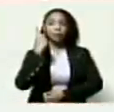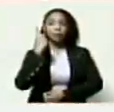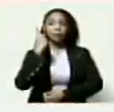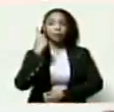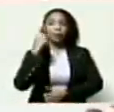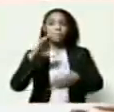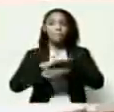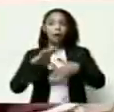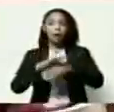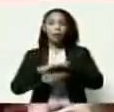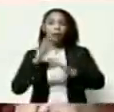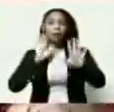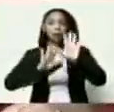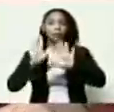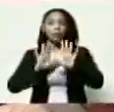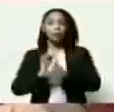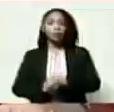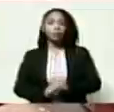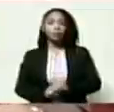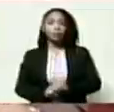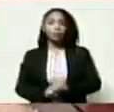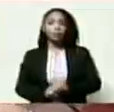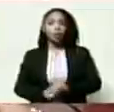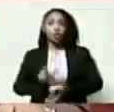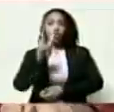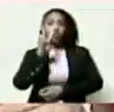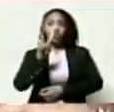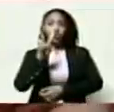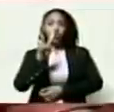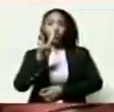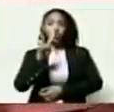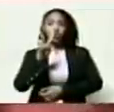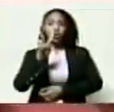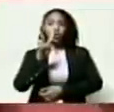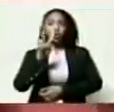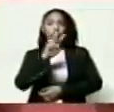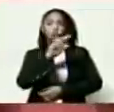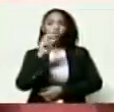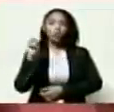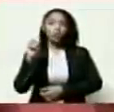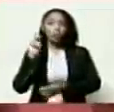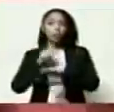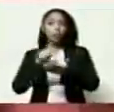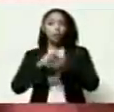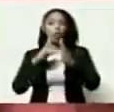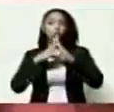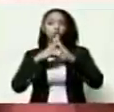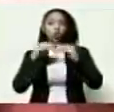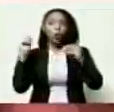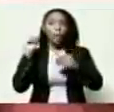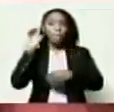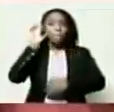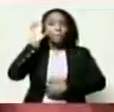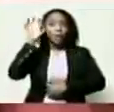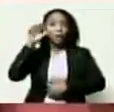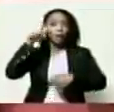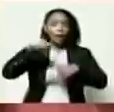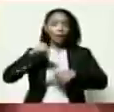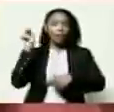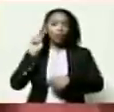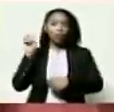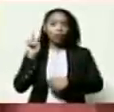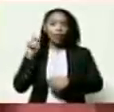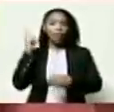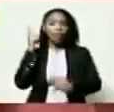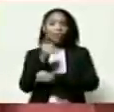martes 15, correcto. Son 200 participantes de todo el país, deben estar